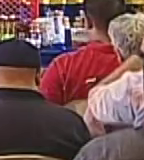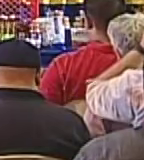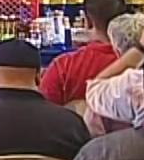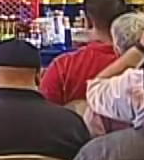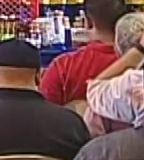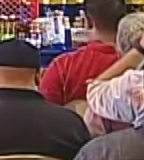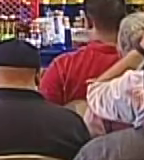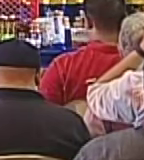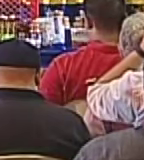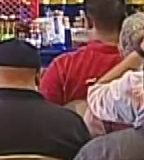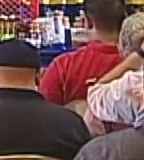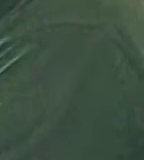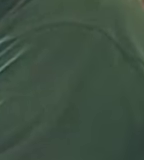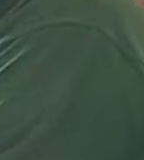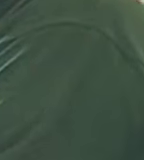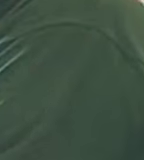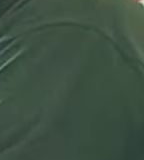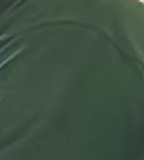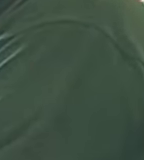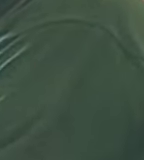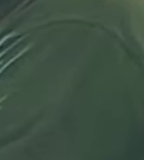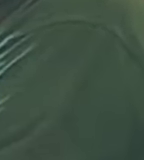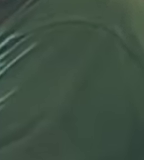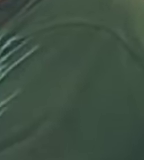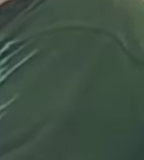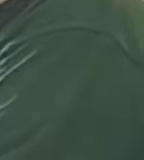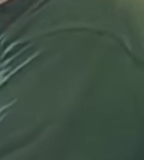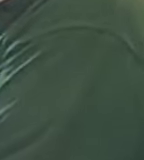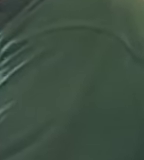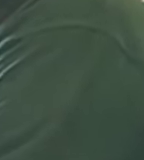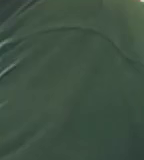¿verdad? Lo dijo